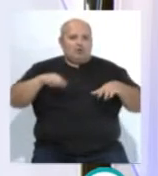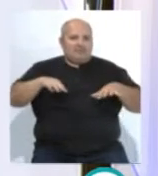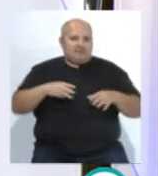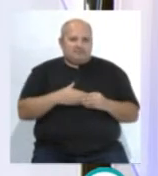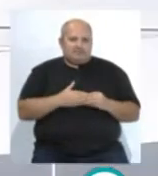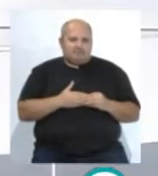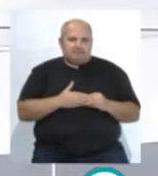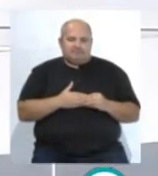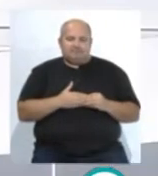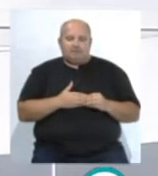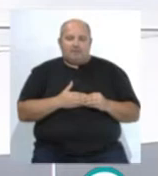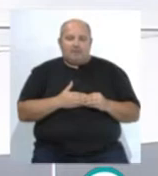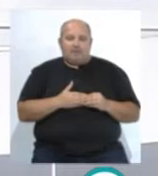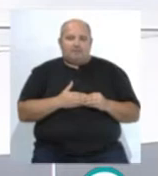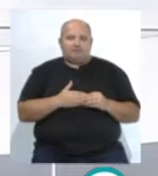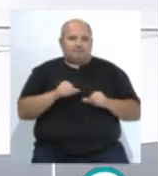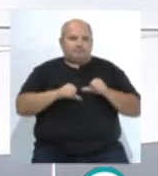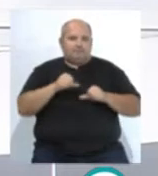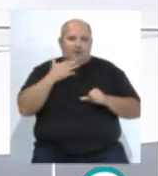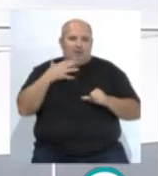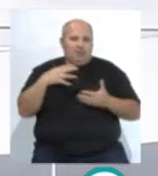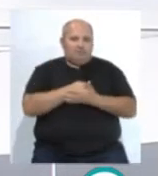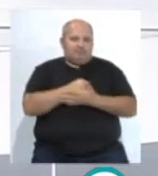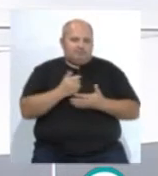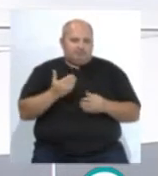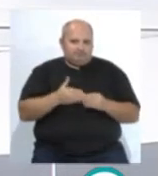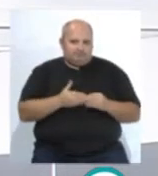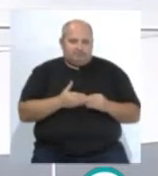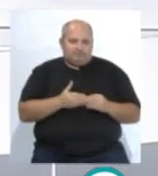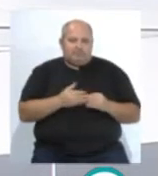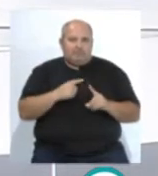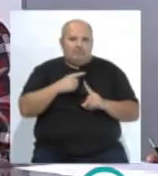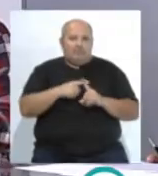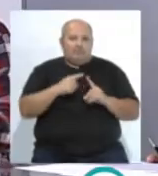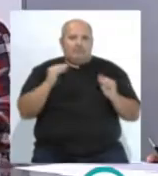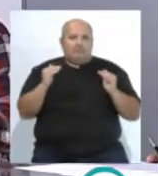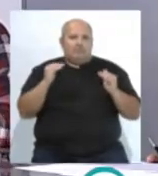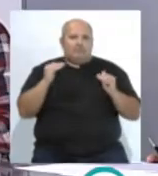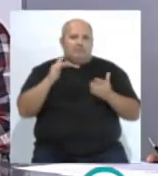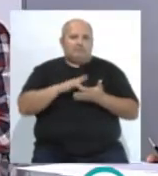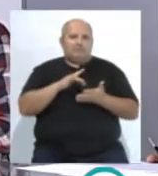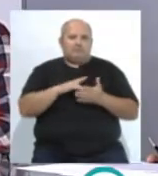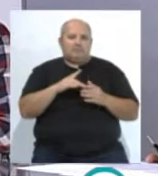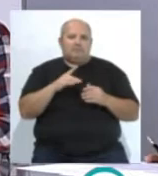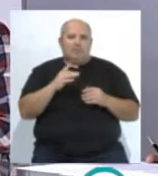meses, casi. Sí, claro. Sería casi toda la liga. Sumado a la temporada anterior, sí. Yo creo que ya casi